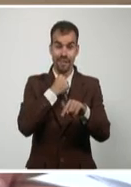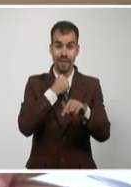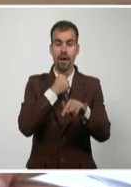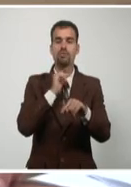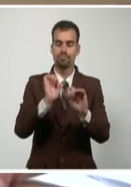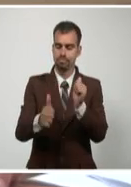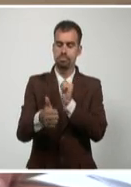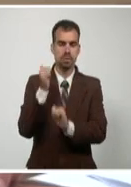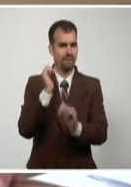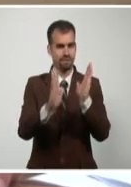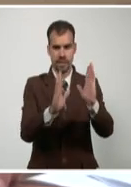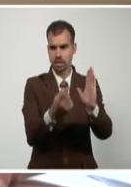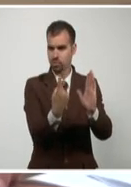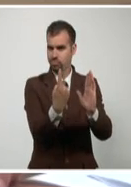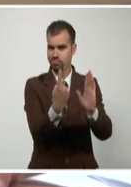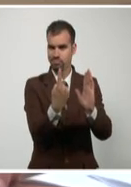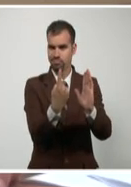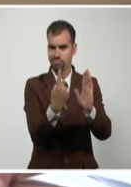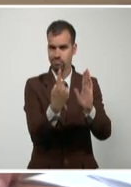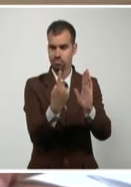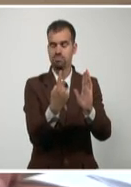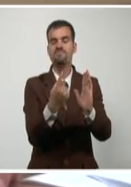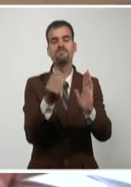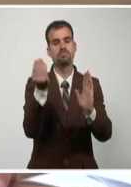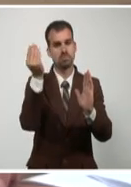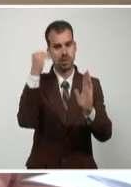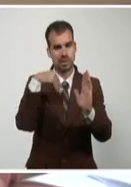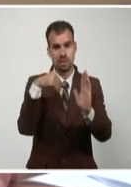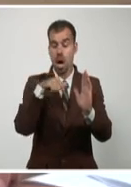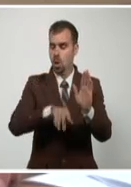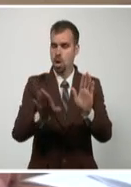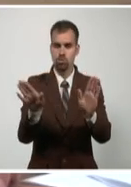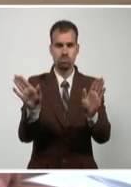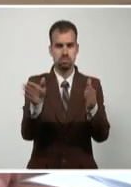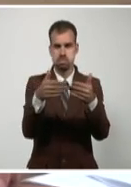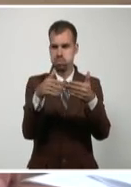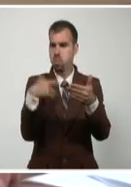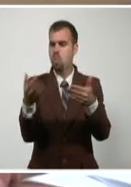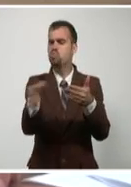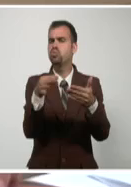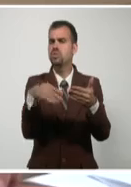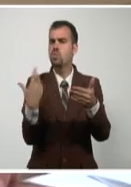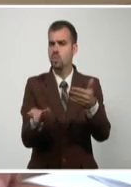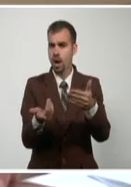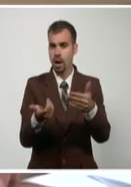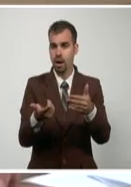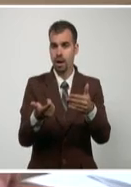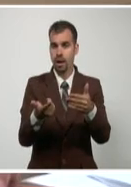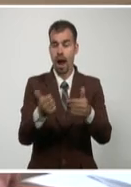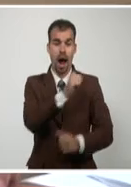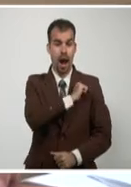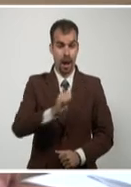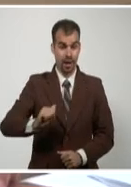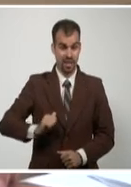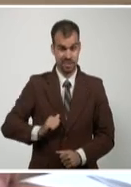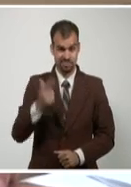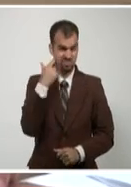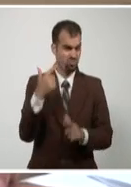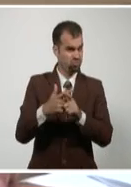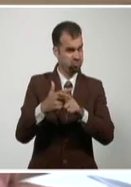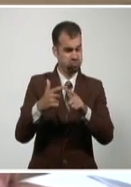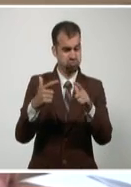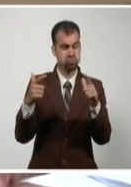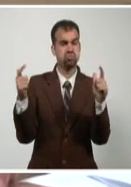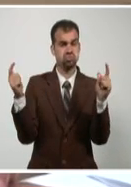recuperación, se mantiene en transmisión autóctona a los municipios de Alquiza, que tiene la tasa más alta del